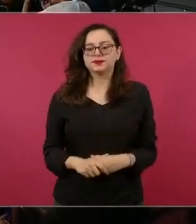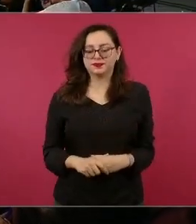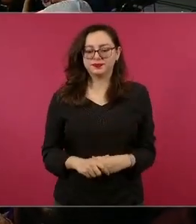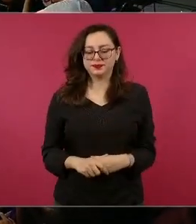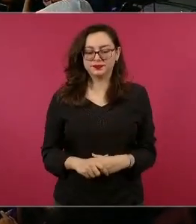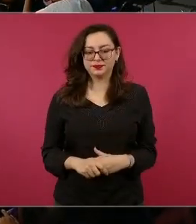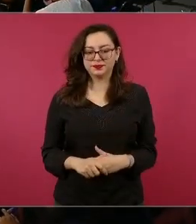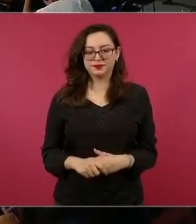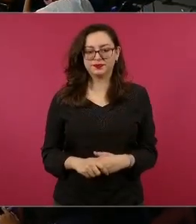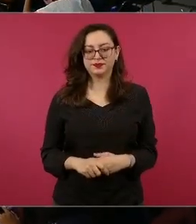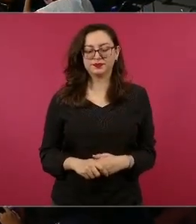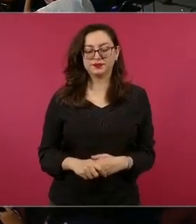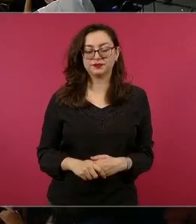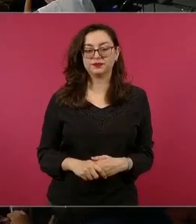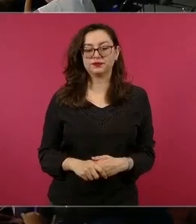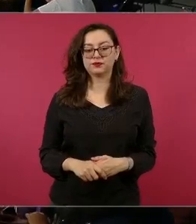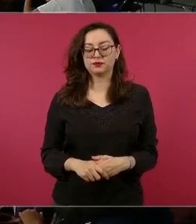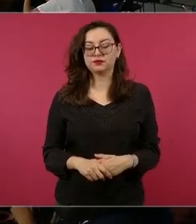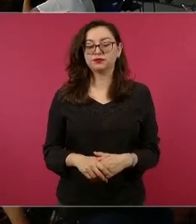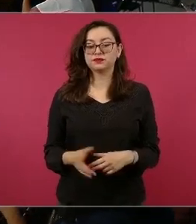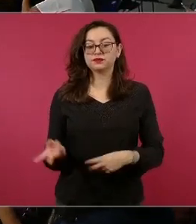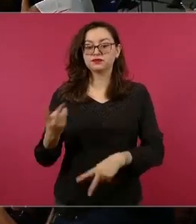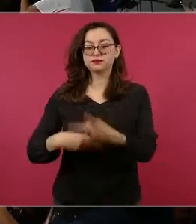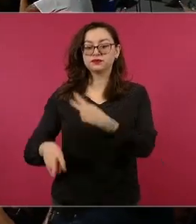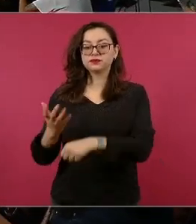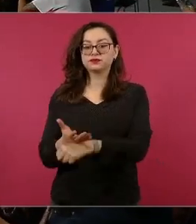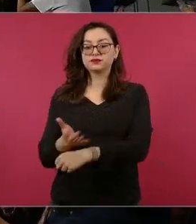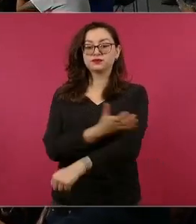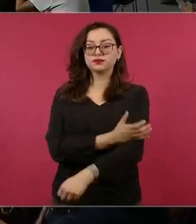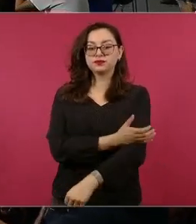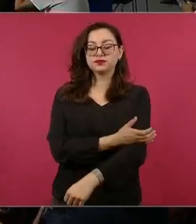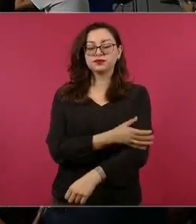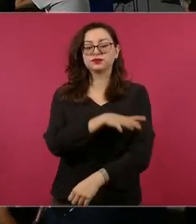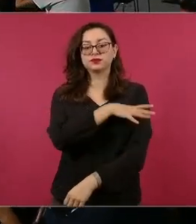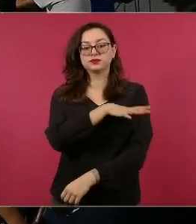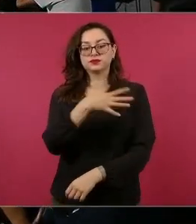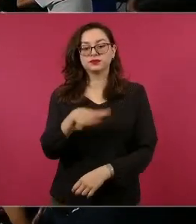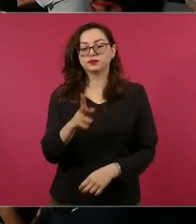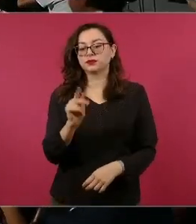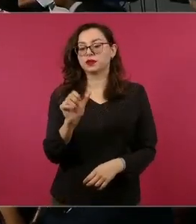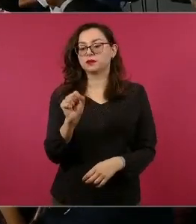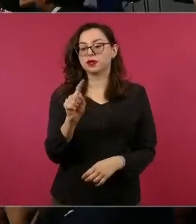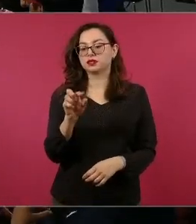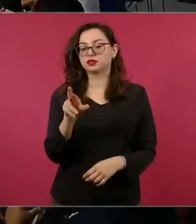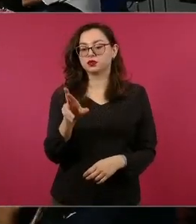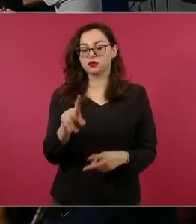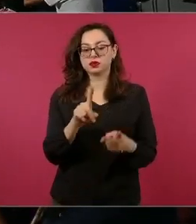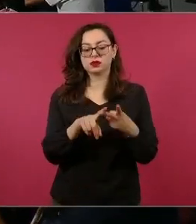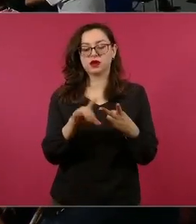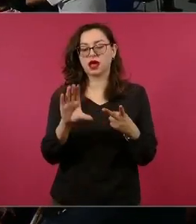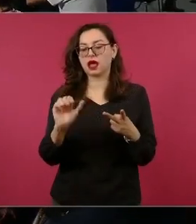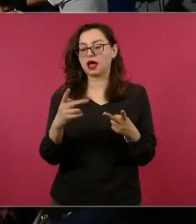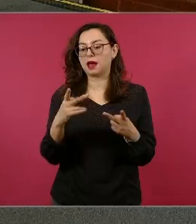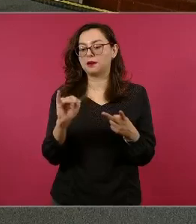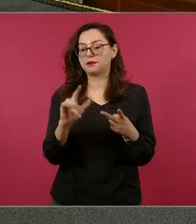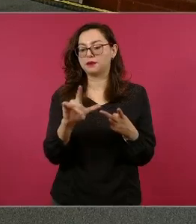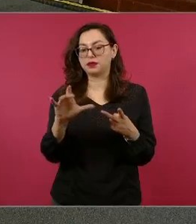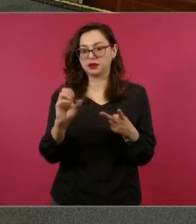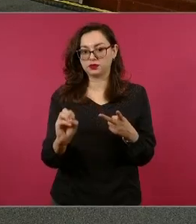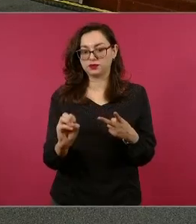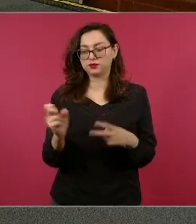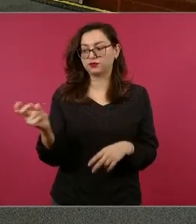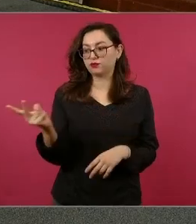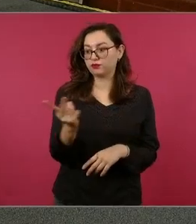el general Pastor, el general Diego Campillo, son los directores de los